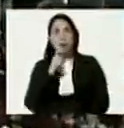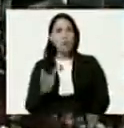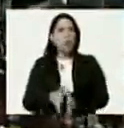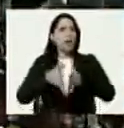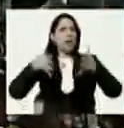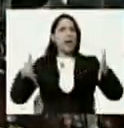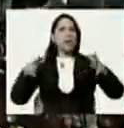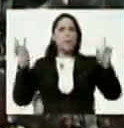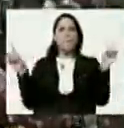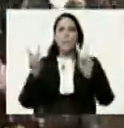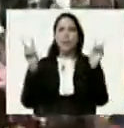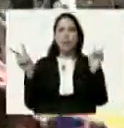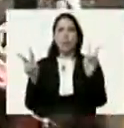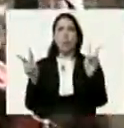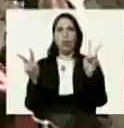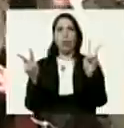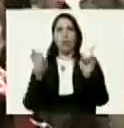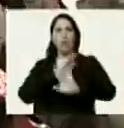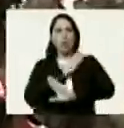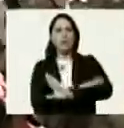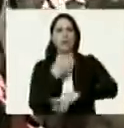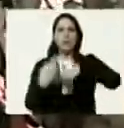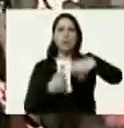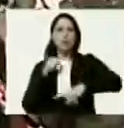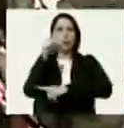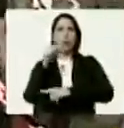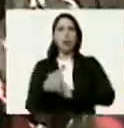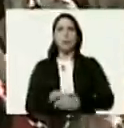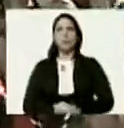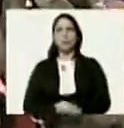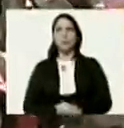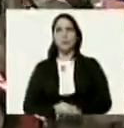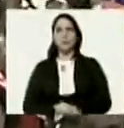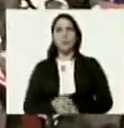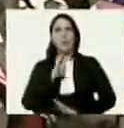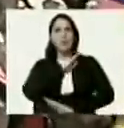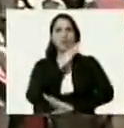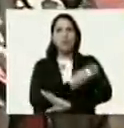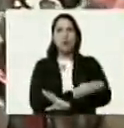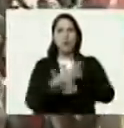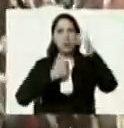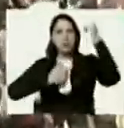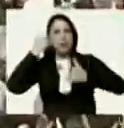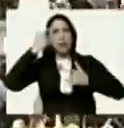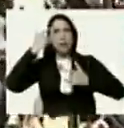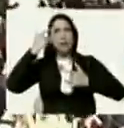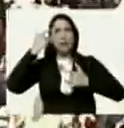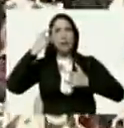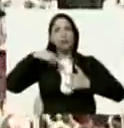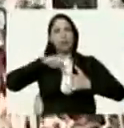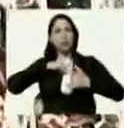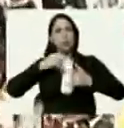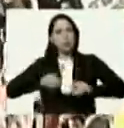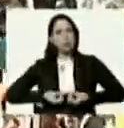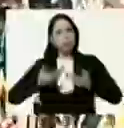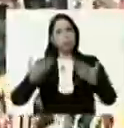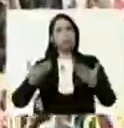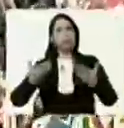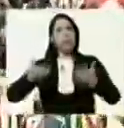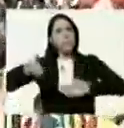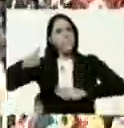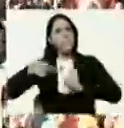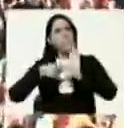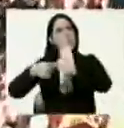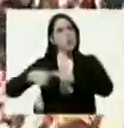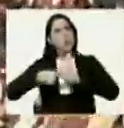grandes victorias de las fuerzas revolucionarias, de las fuerzas chavistas. Le hemos dado una lección